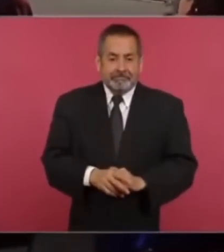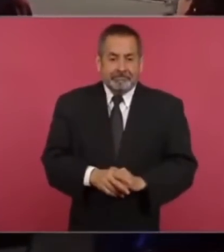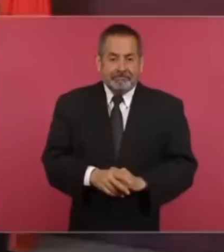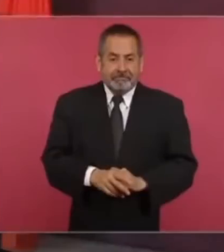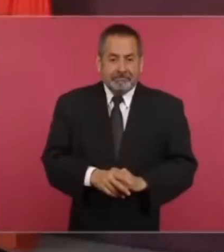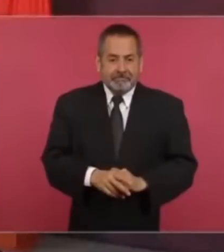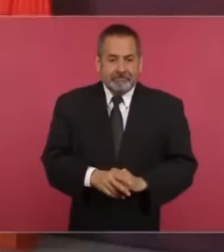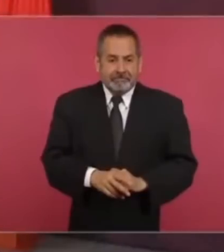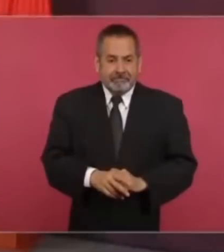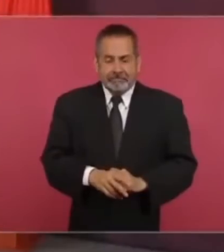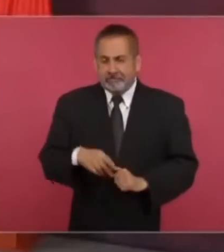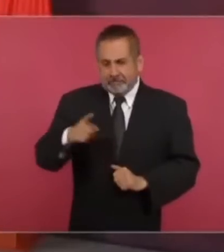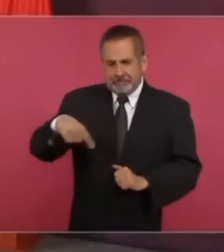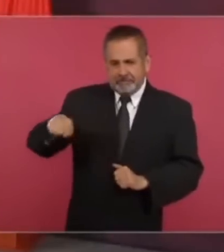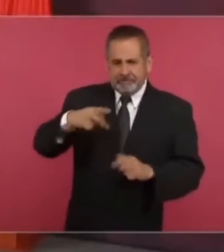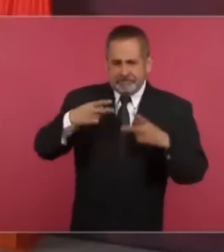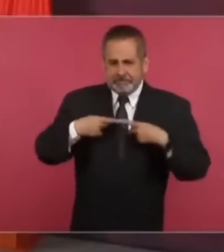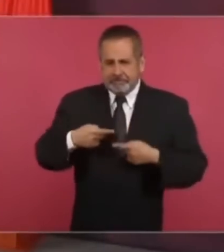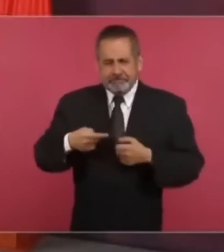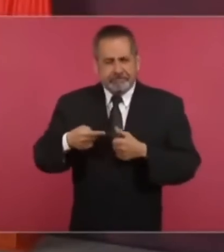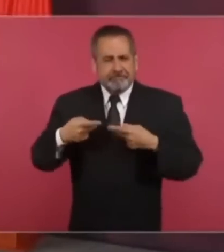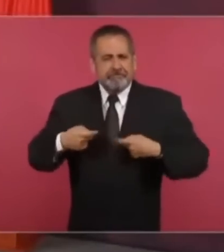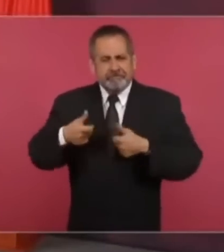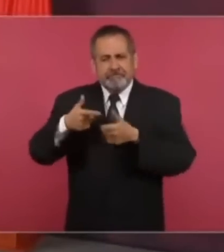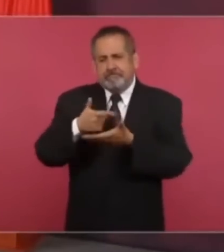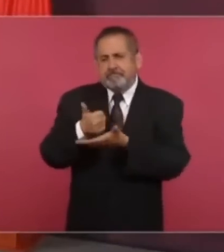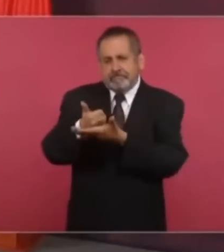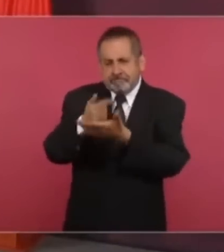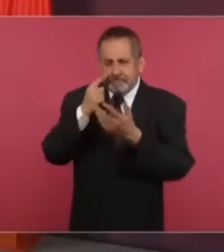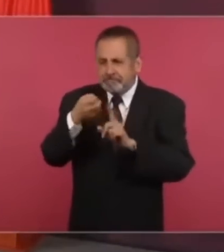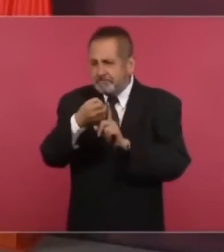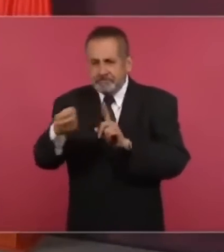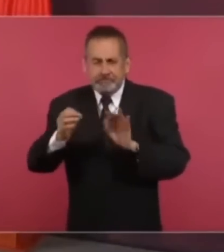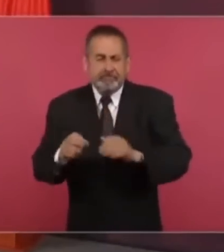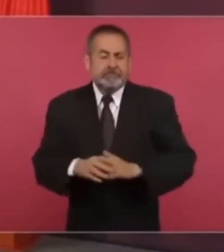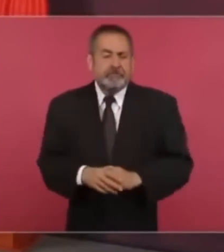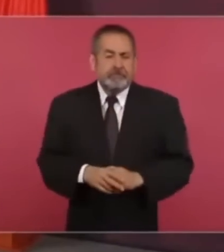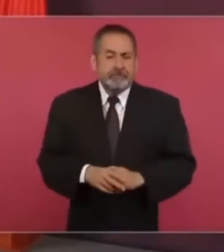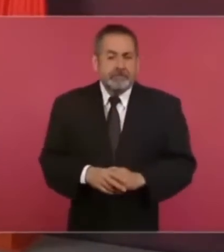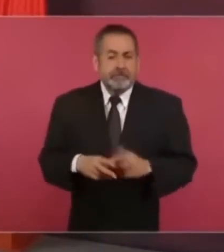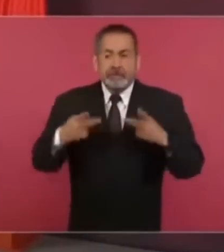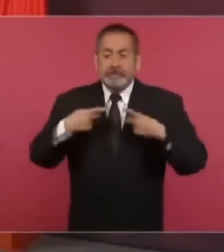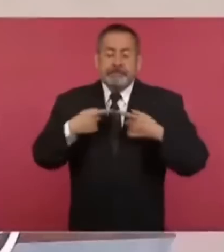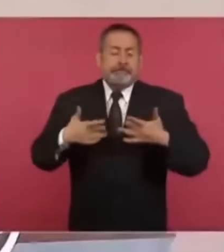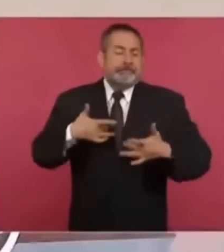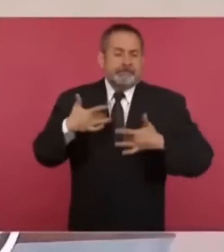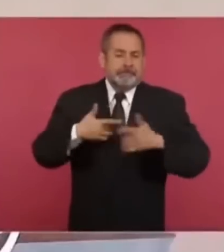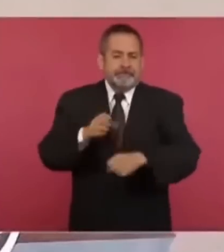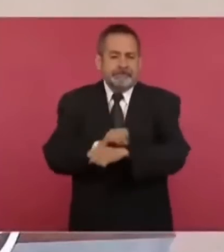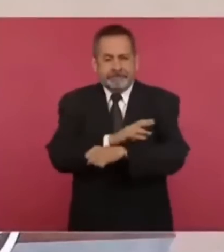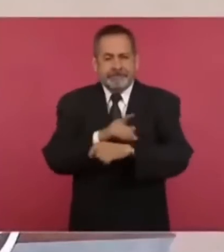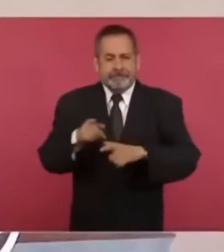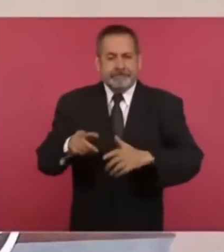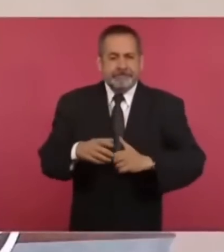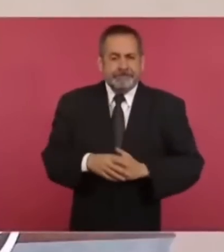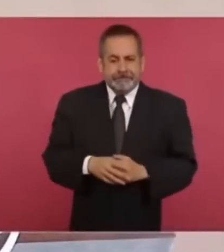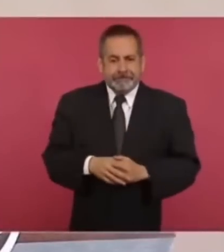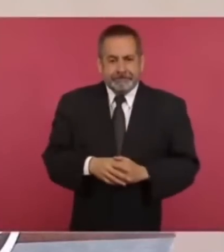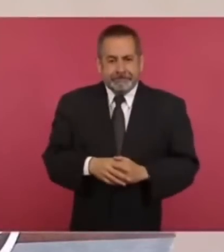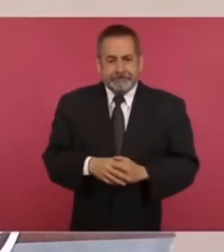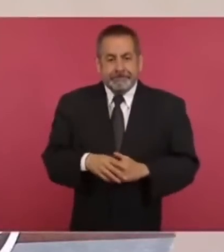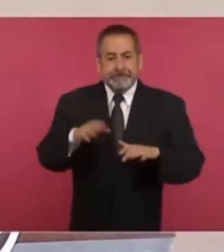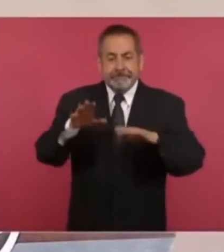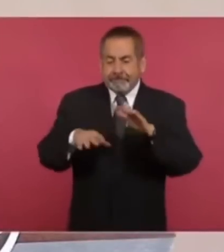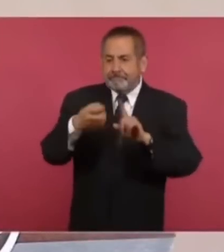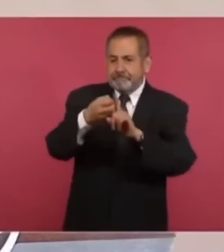la misma gente nos ayuda, ¿no?, en la organización. Así es, sí, pues la gente como se emociona demasiado, pues luego